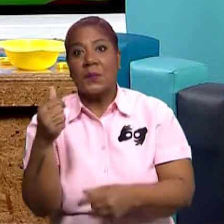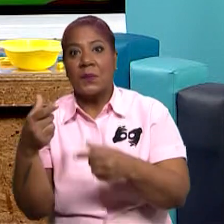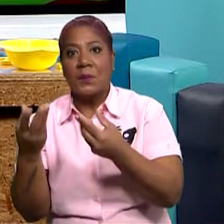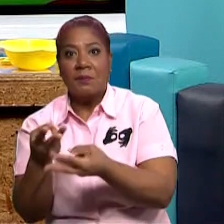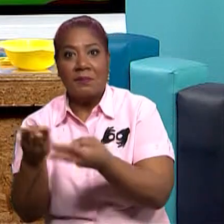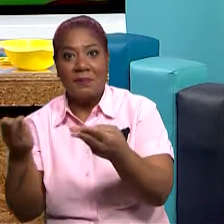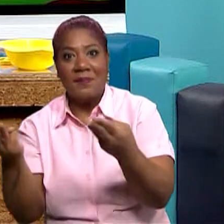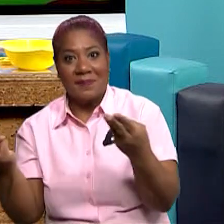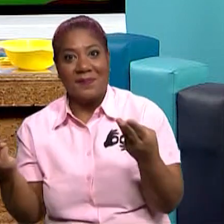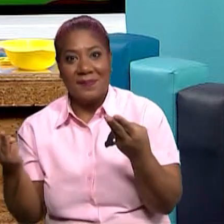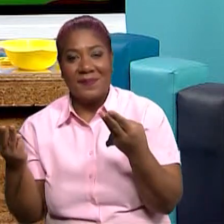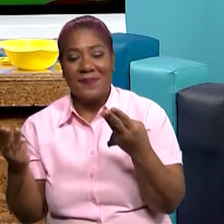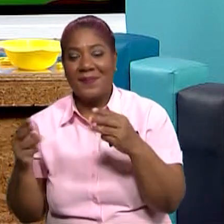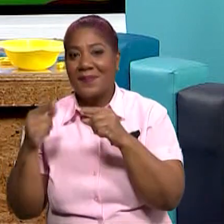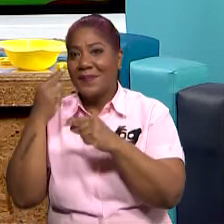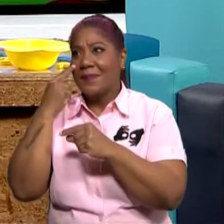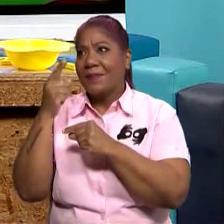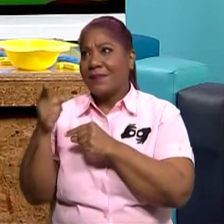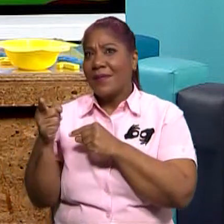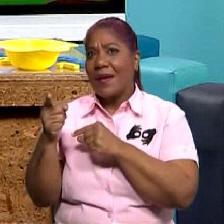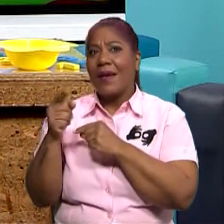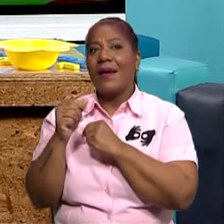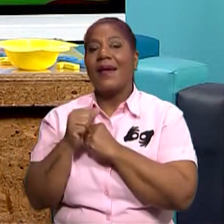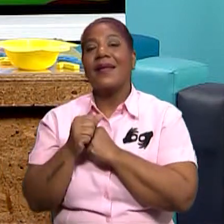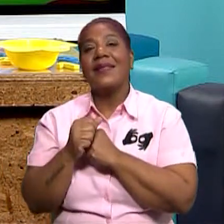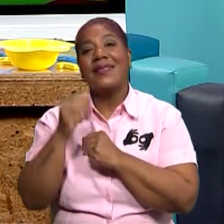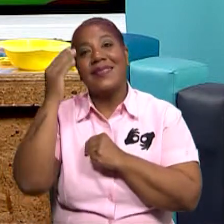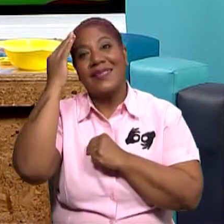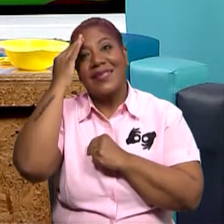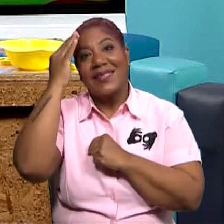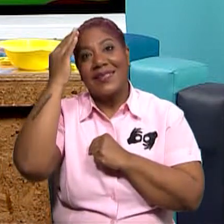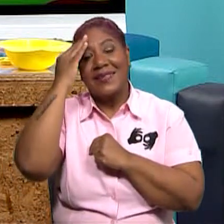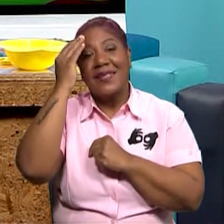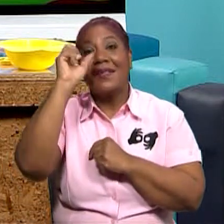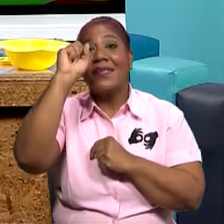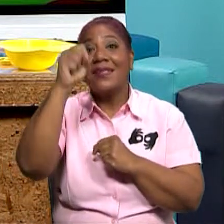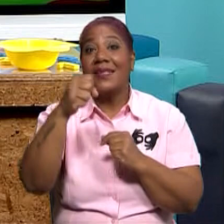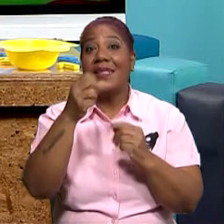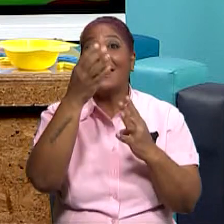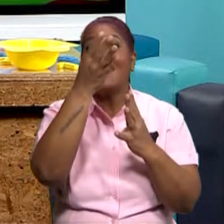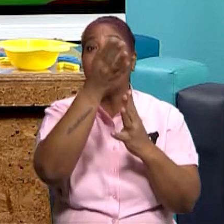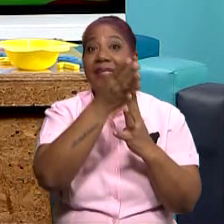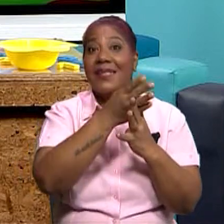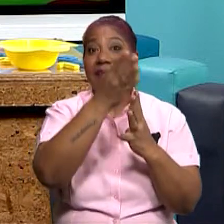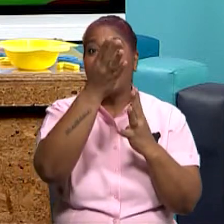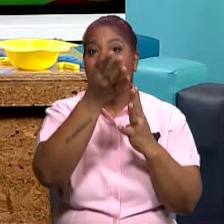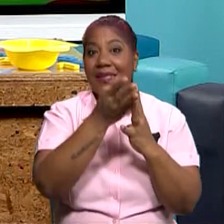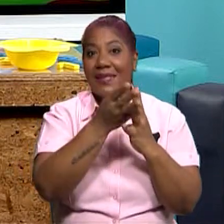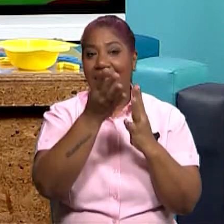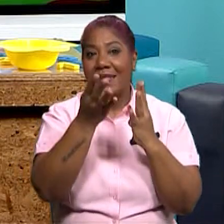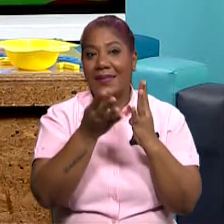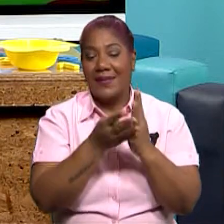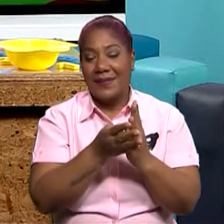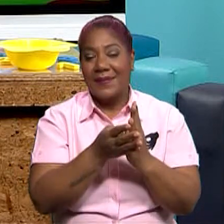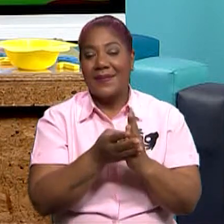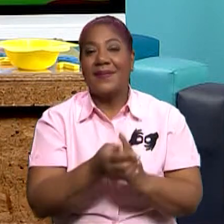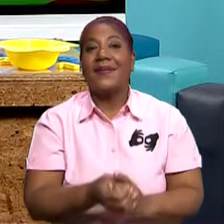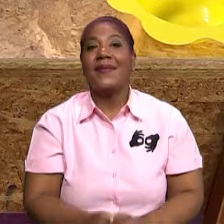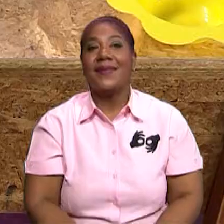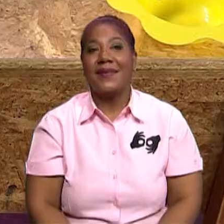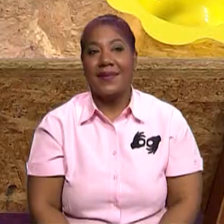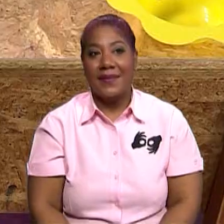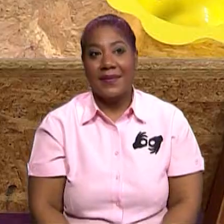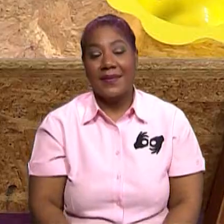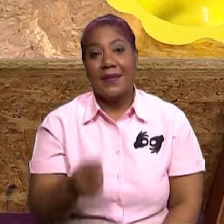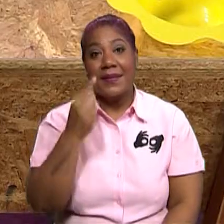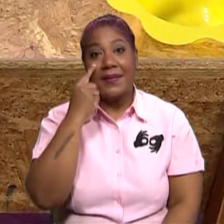reglita como esta, ya usted sabe cómo colocar el número en cada uno de estos, de esta figura que